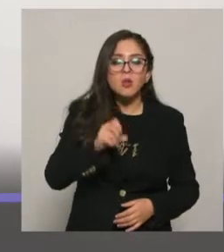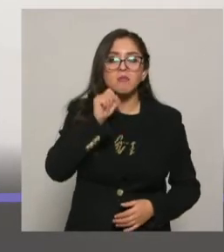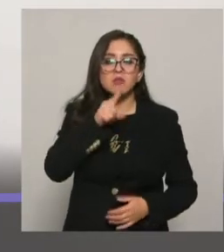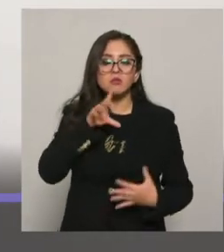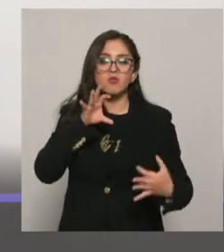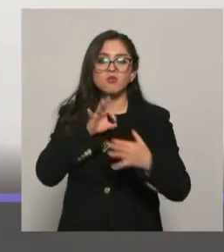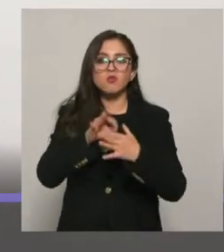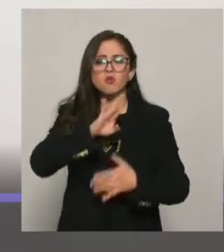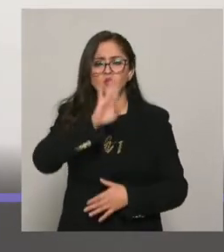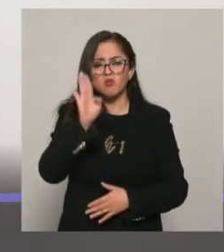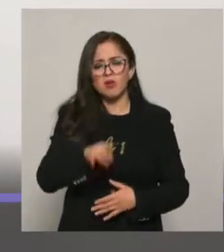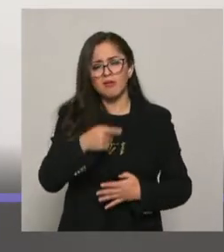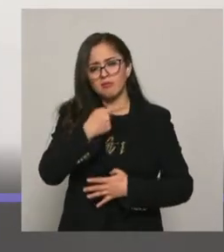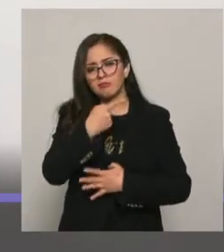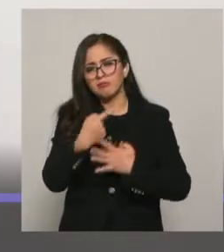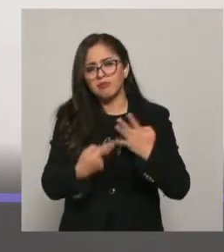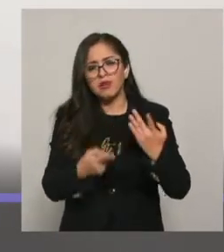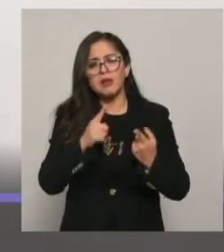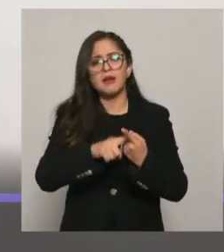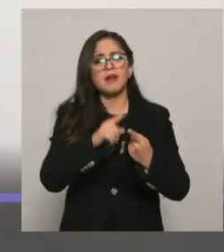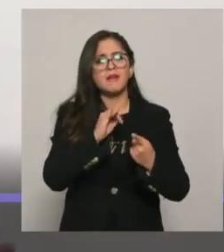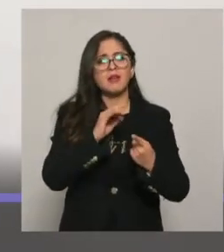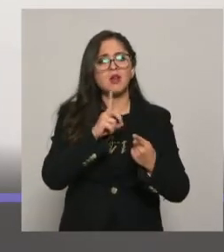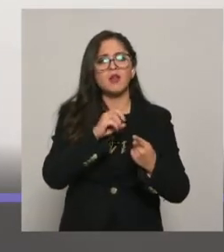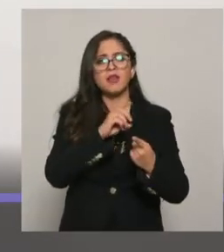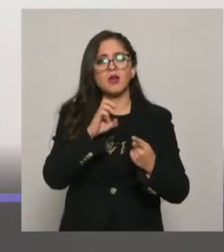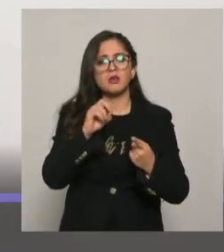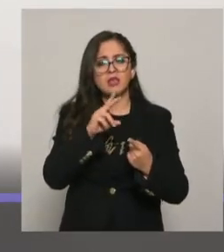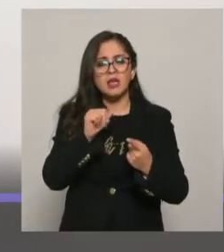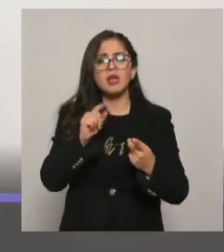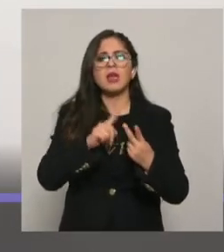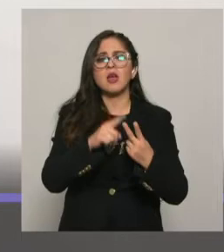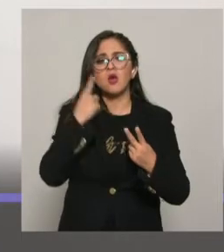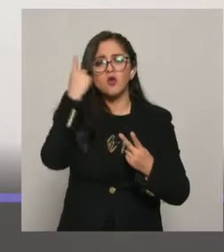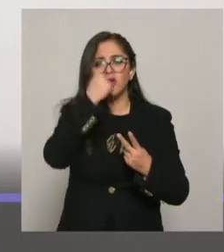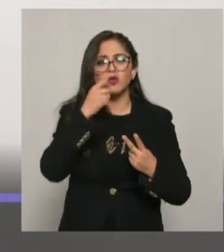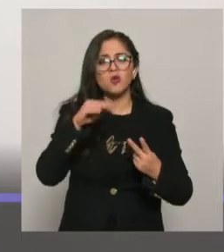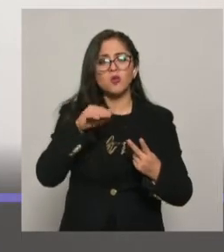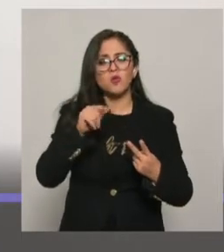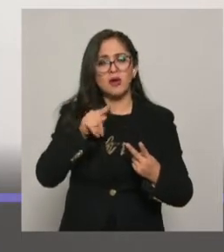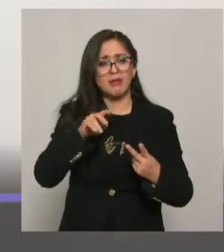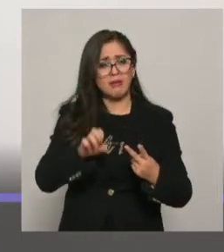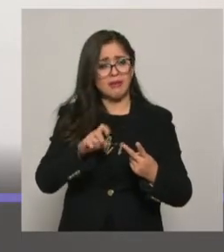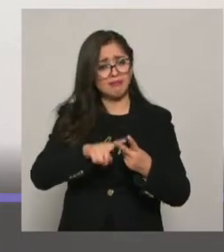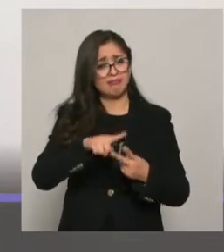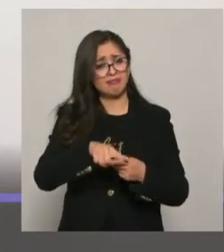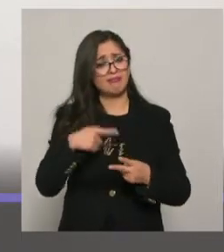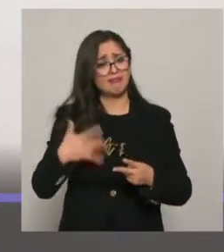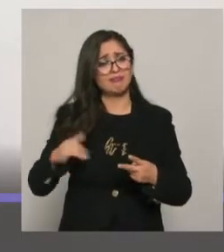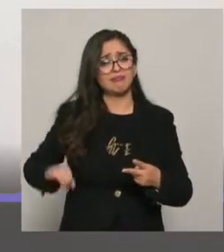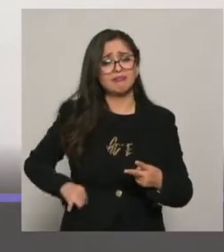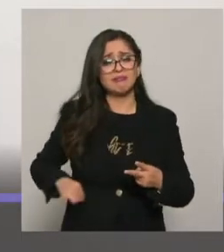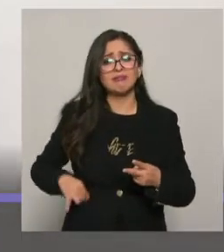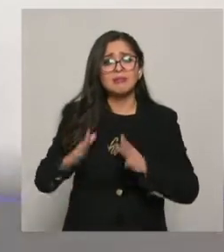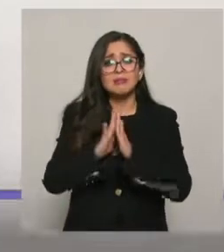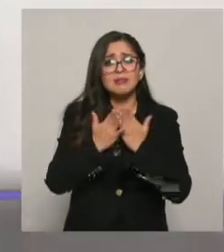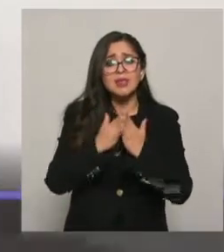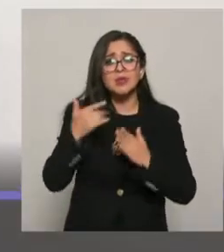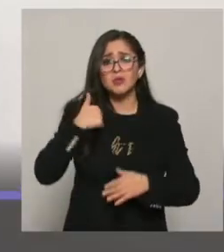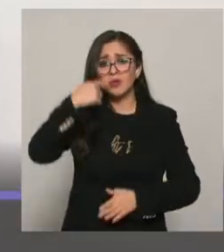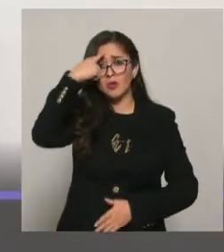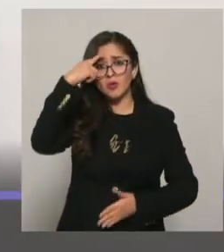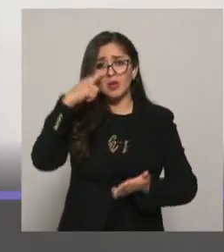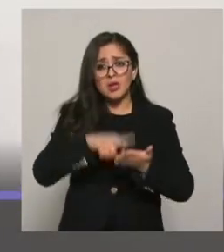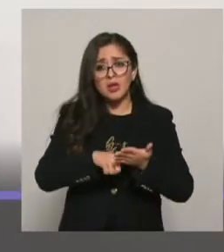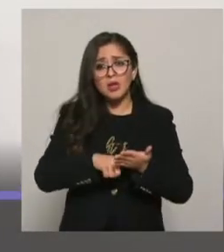varios libros de él, A filo de obsidiana, también El rostro de la muerte, Sí. que son interesantes y creo yo que La son... visión de